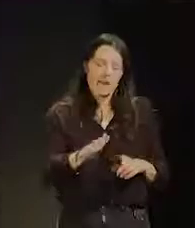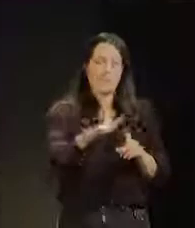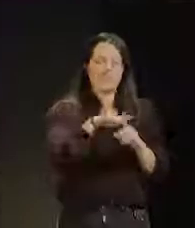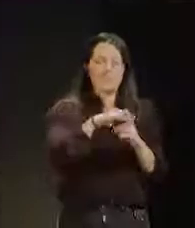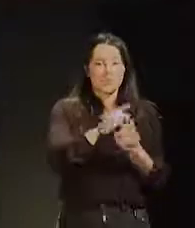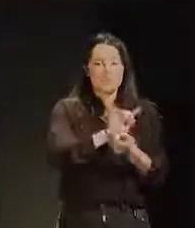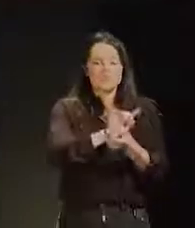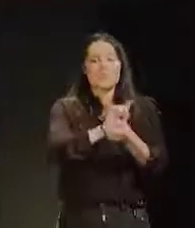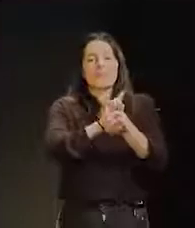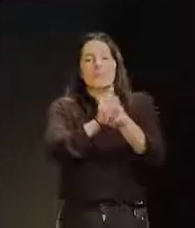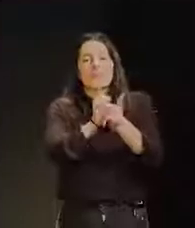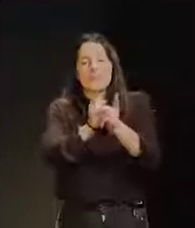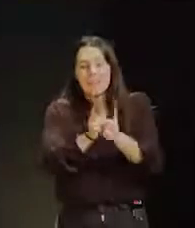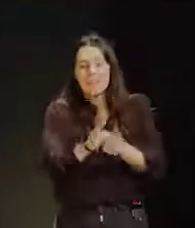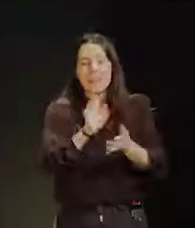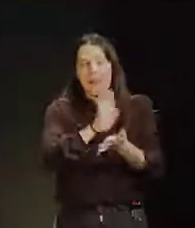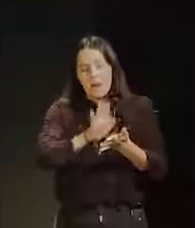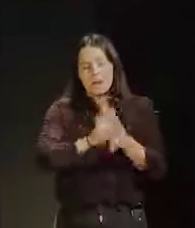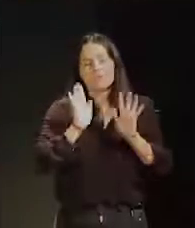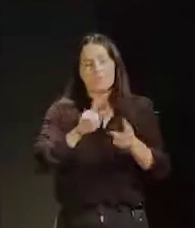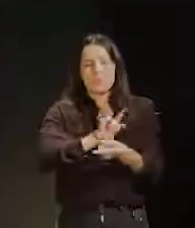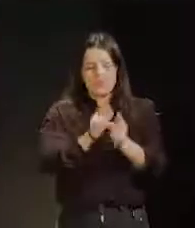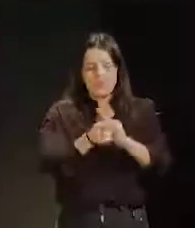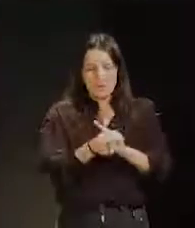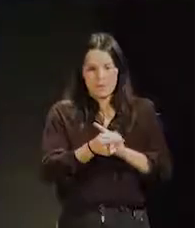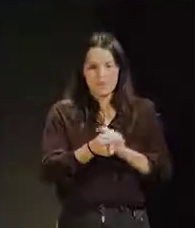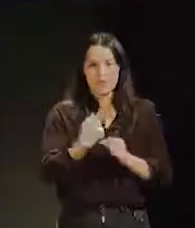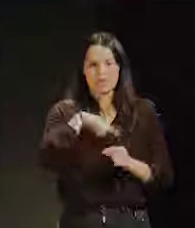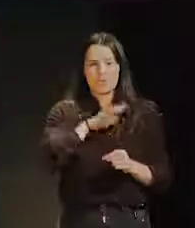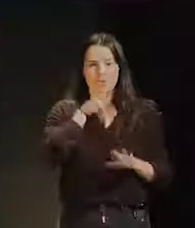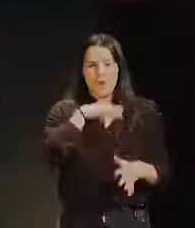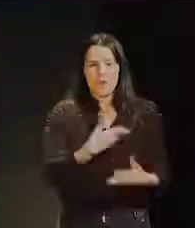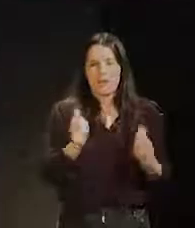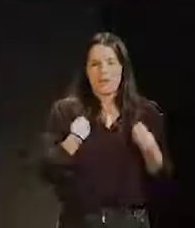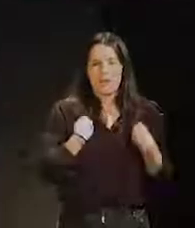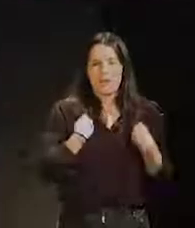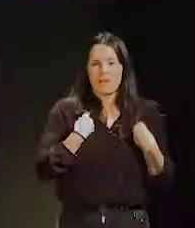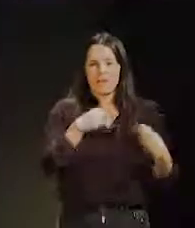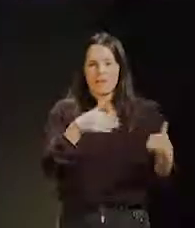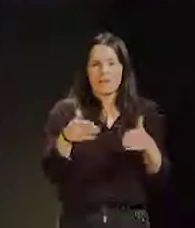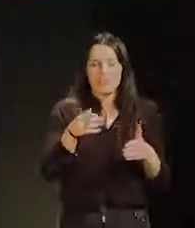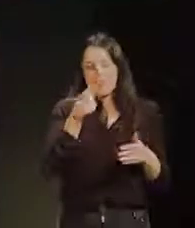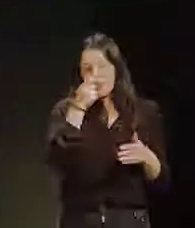ancora porque quiere empezar, somos en un momento muy difícil, que ancora